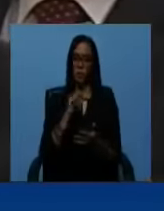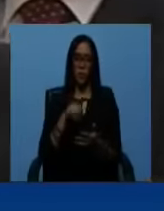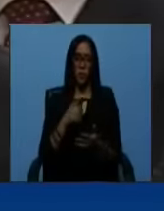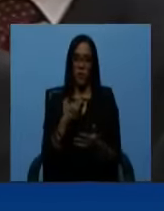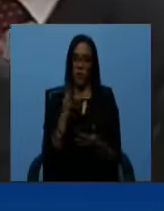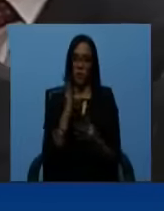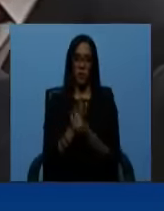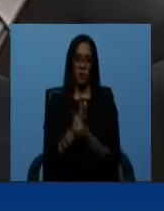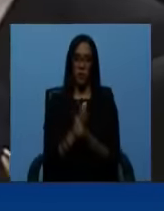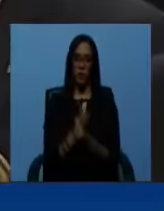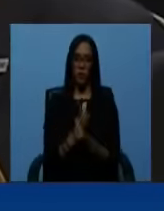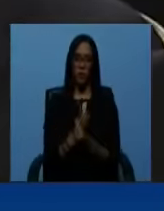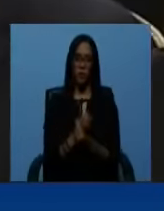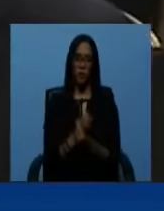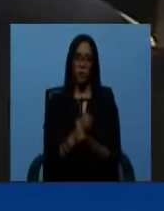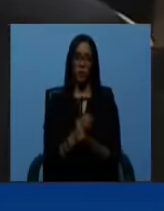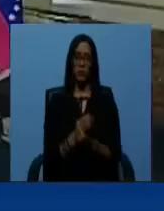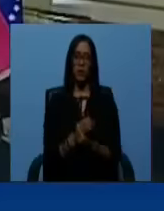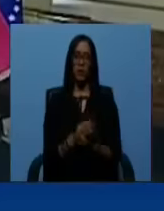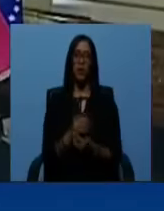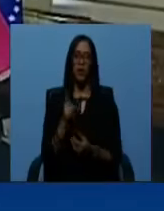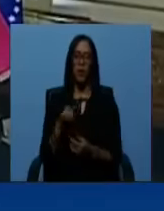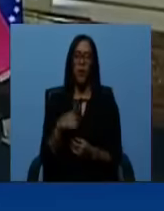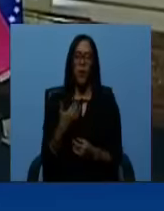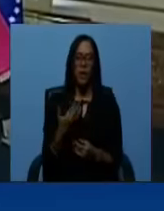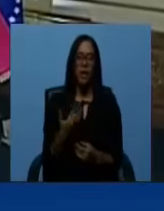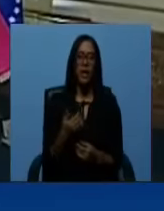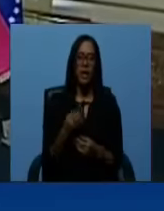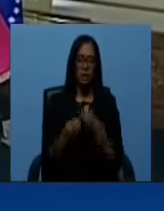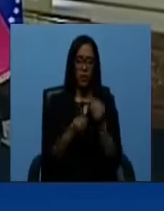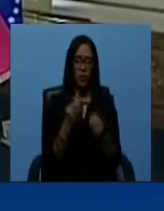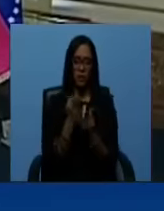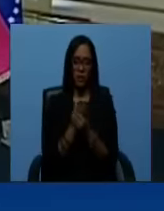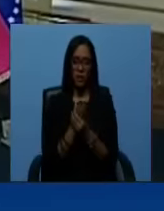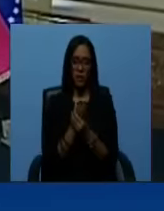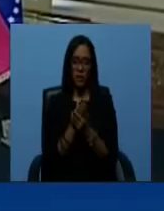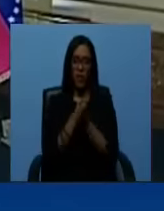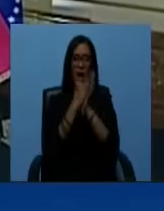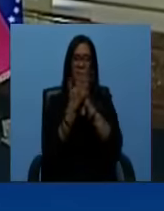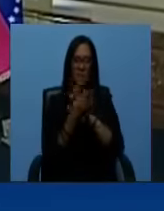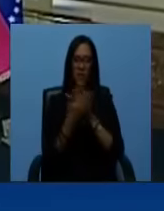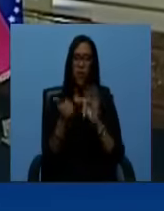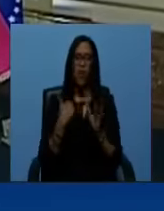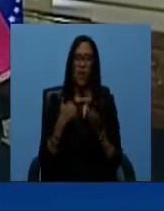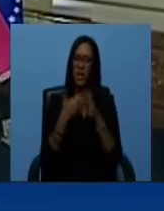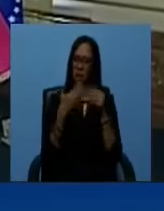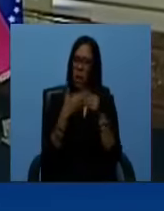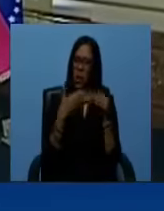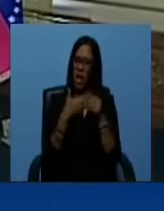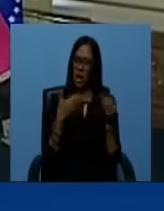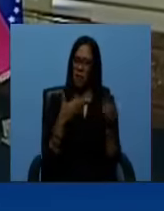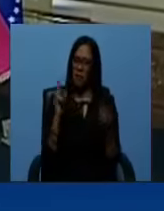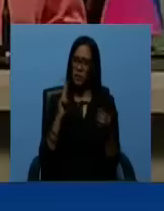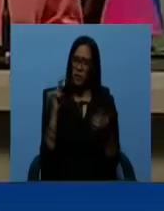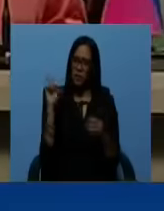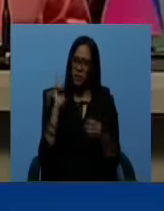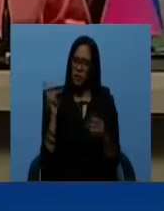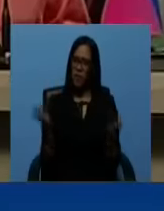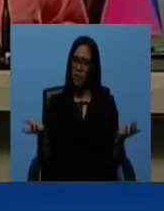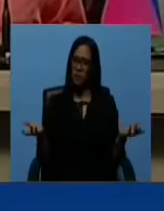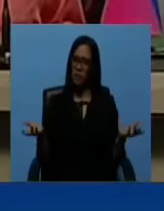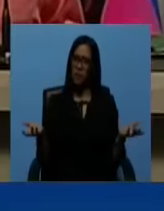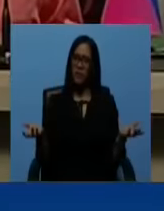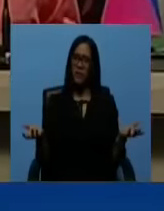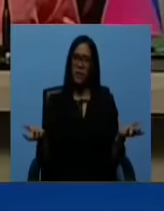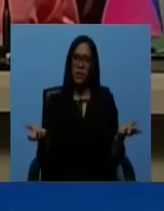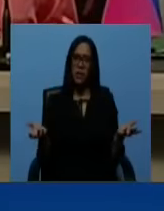decreto. ¿Tú puedes sacar un decreto ahorita eliminando cualquier divisa que se utilice en el país? No.